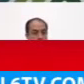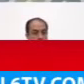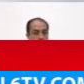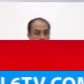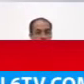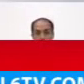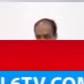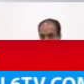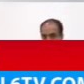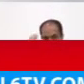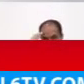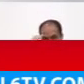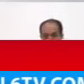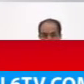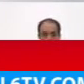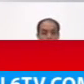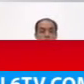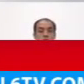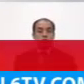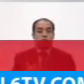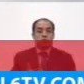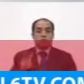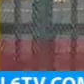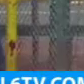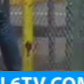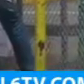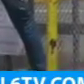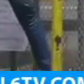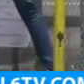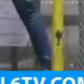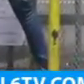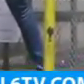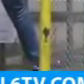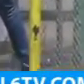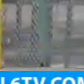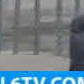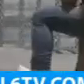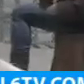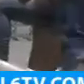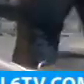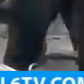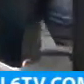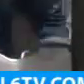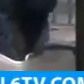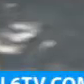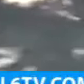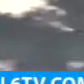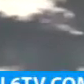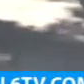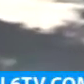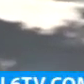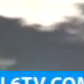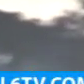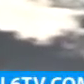incremente la capacidad de 20 camas más en el Hospital General de la Villa, así como otros hospitales han cambiado el perfil de la atención que ofrecen